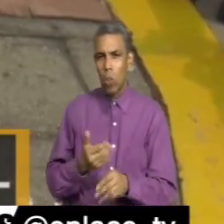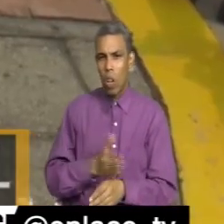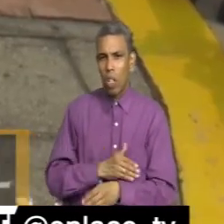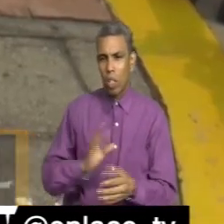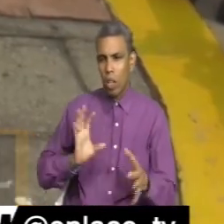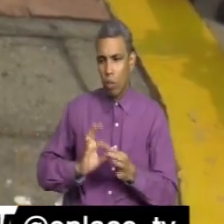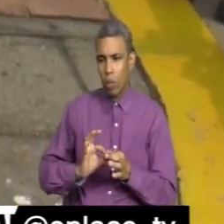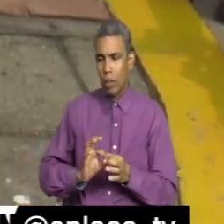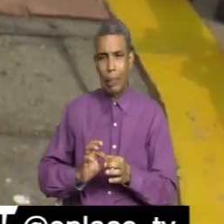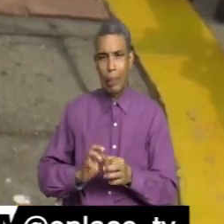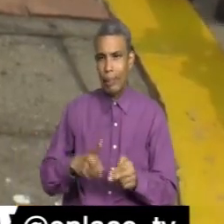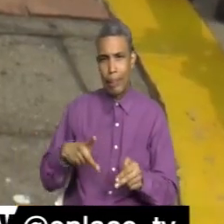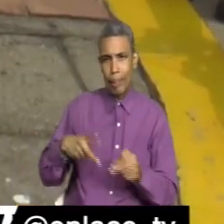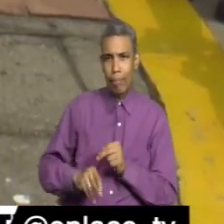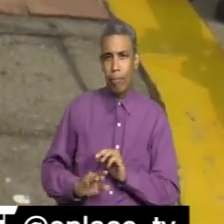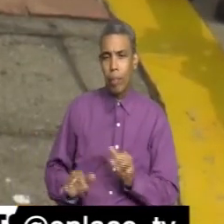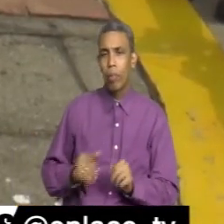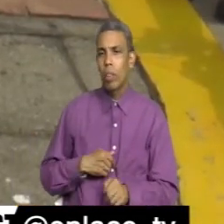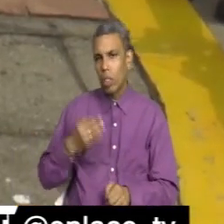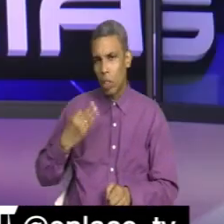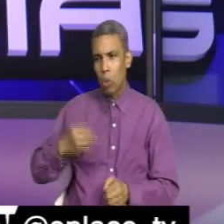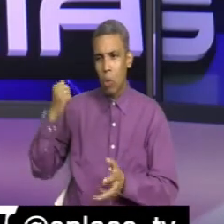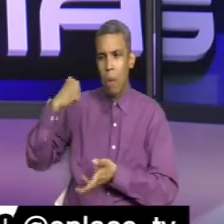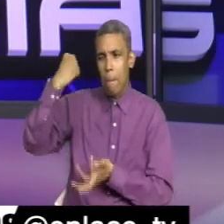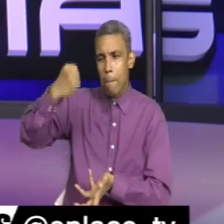por los 52 mil millones de pesos.